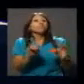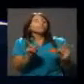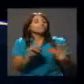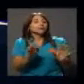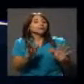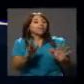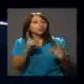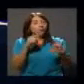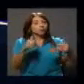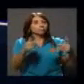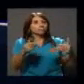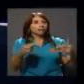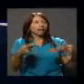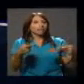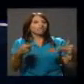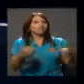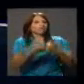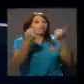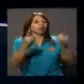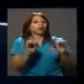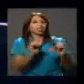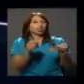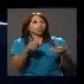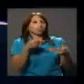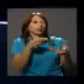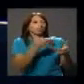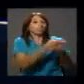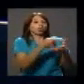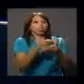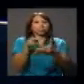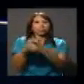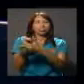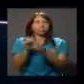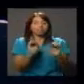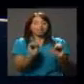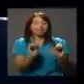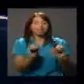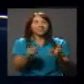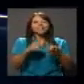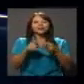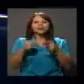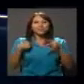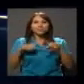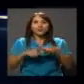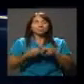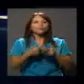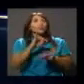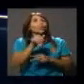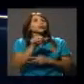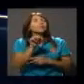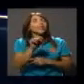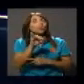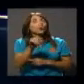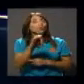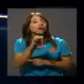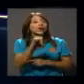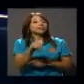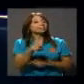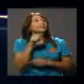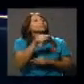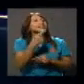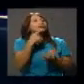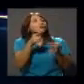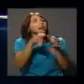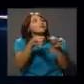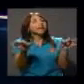refiriéndose a las propuestas de los demás así es que empiezo yo don José Miguel Corrales su frase sobre que las carreras